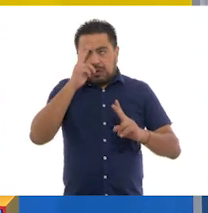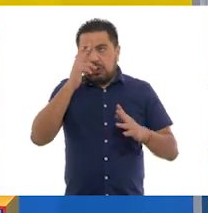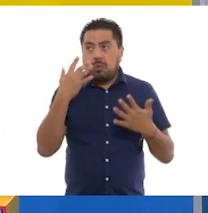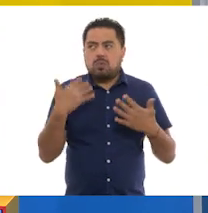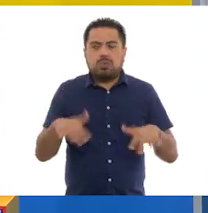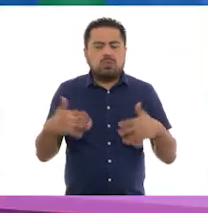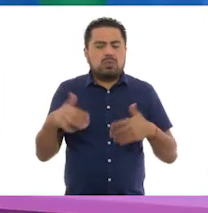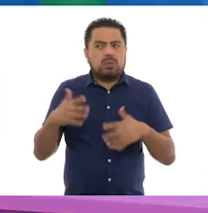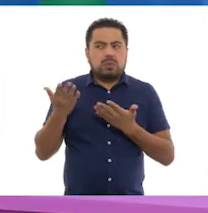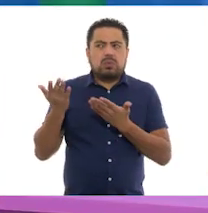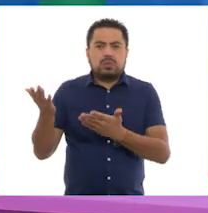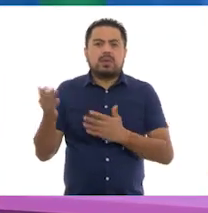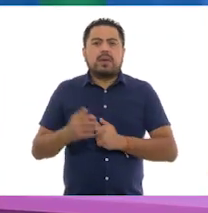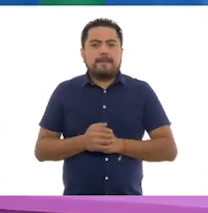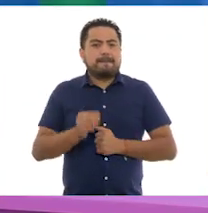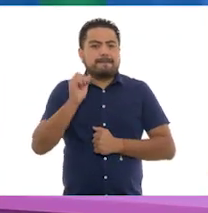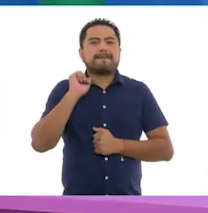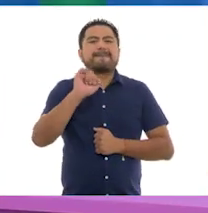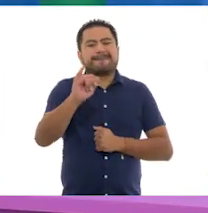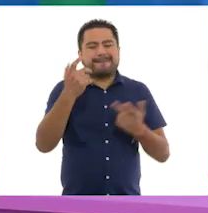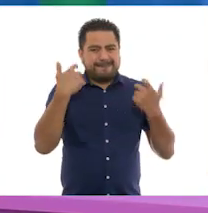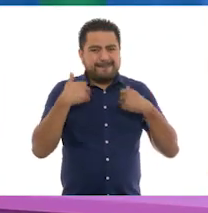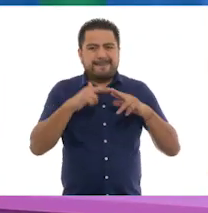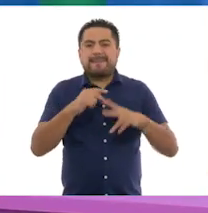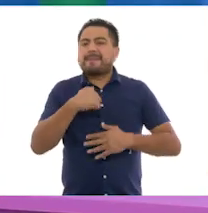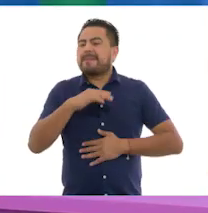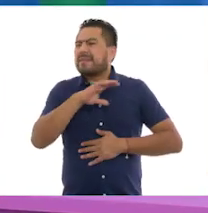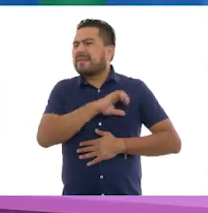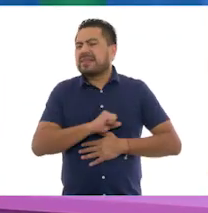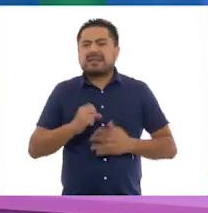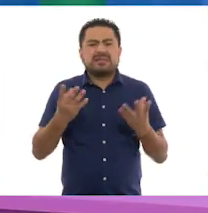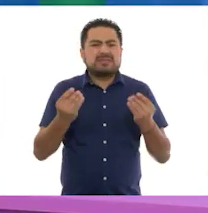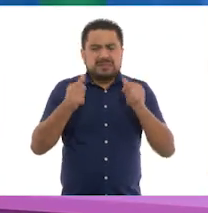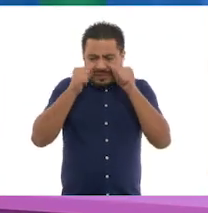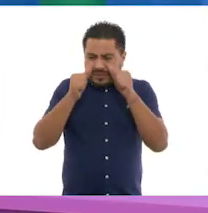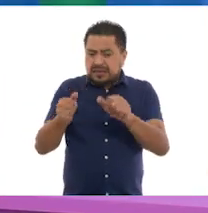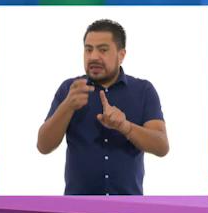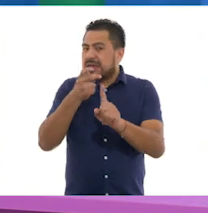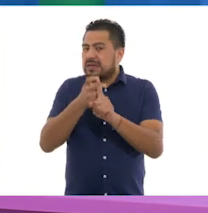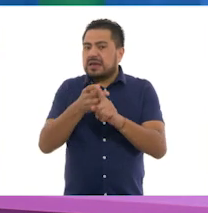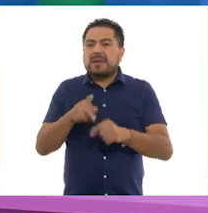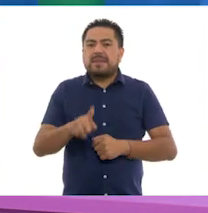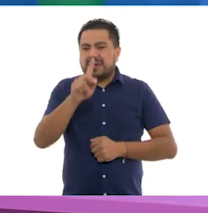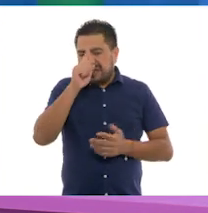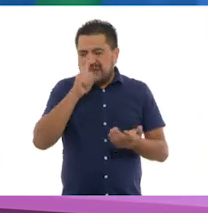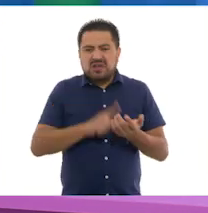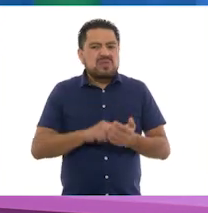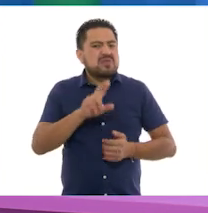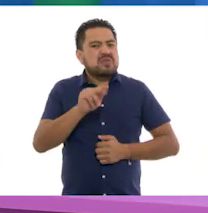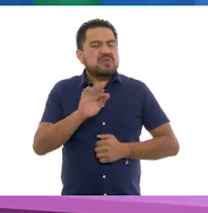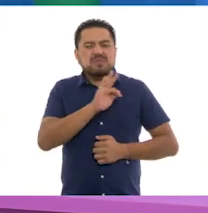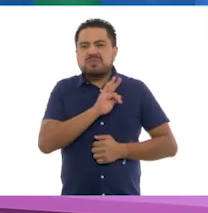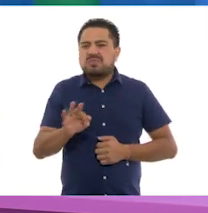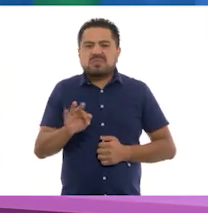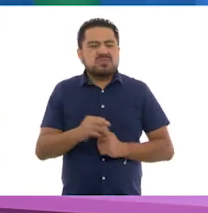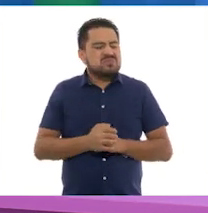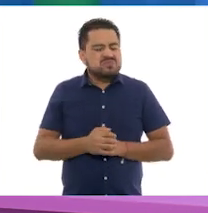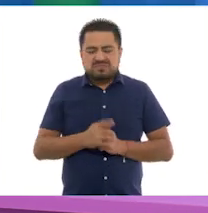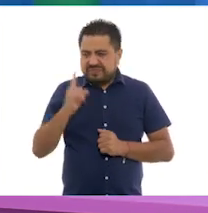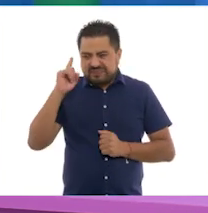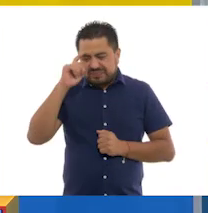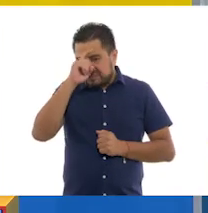bien. Sí, maestra, bueno, a mí me hubiera encantado dedicarme a eso, pero pues creo que ya no se va a poder, ya no va a ser